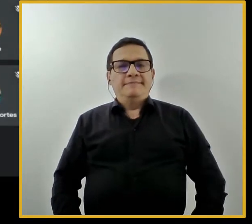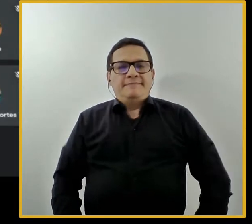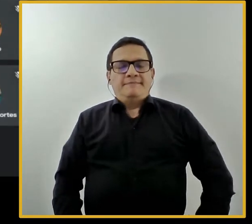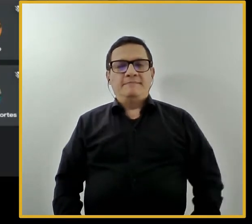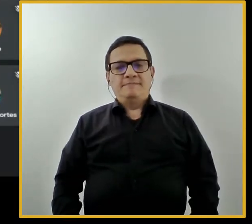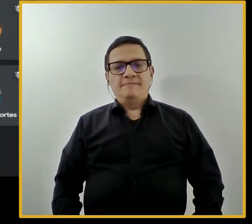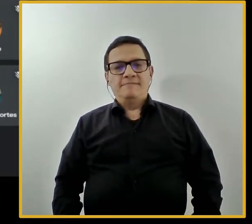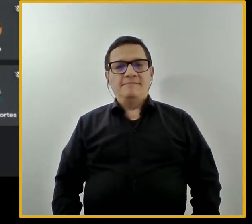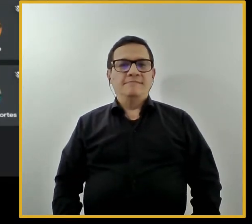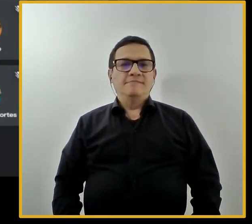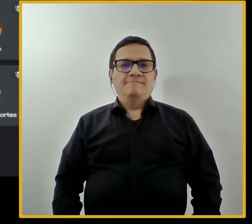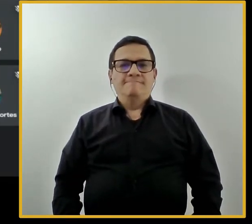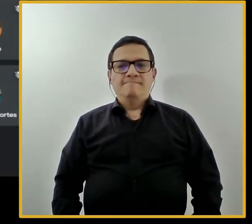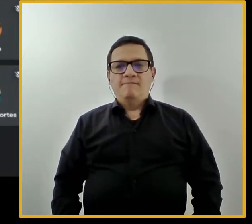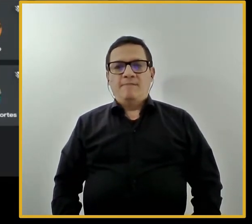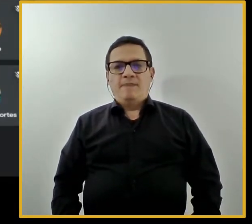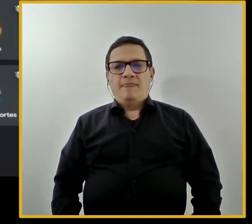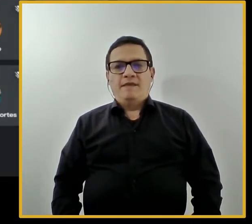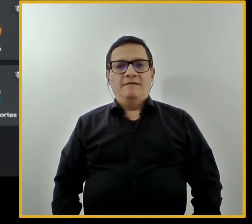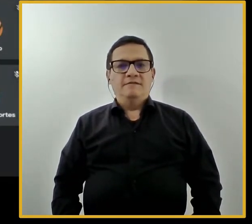Permítame un momento.